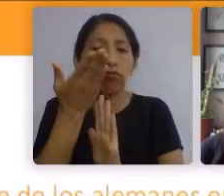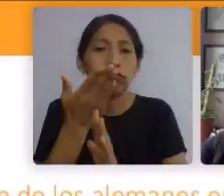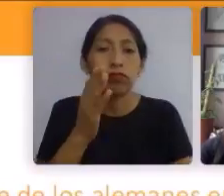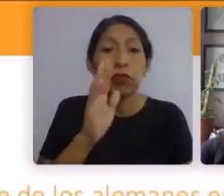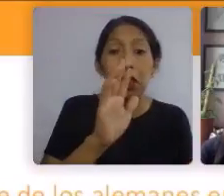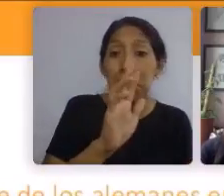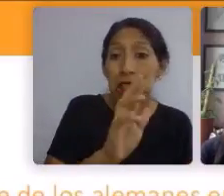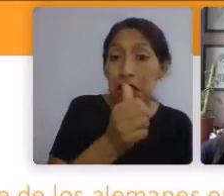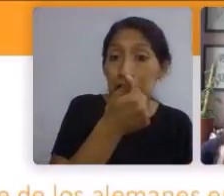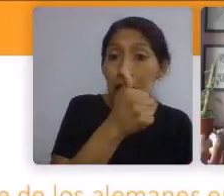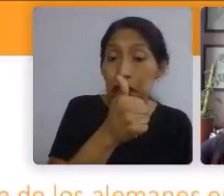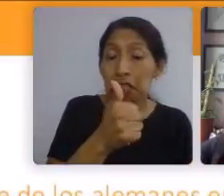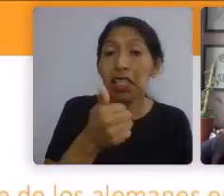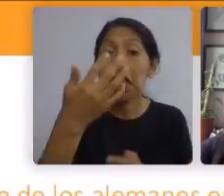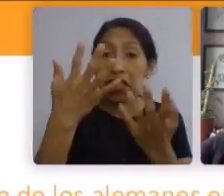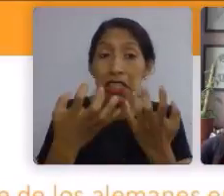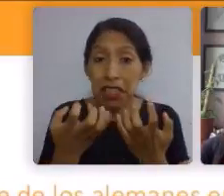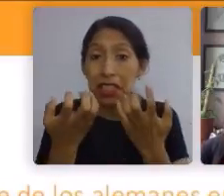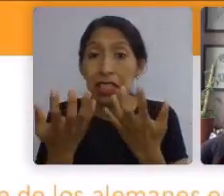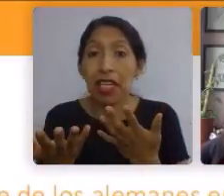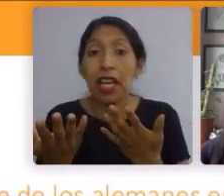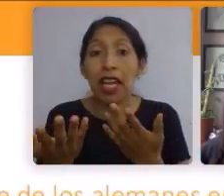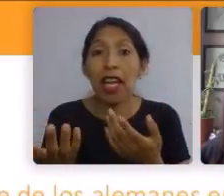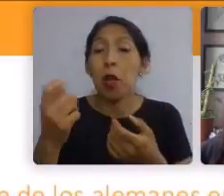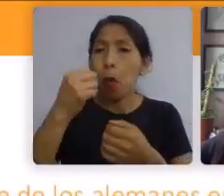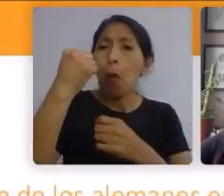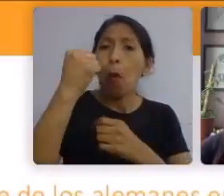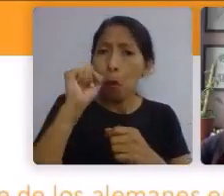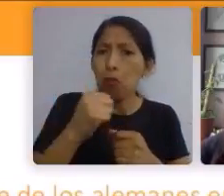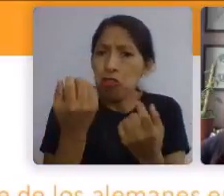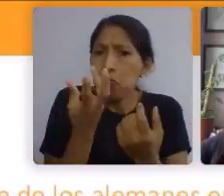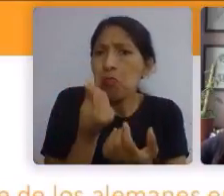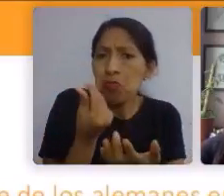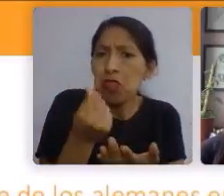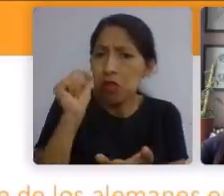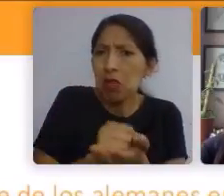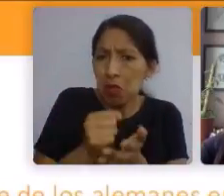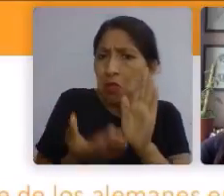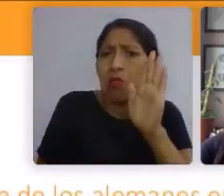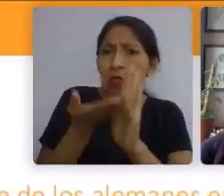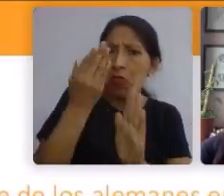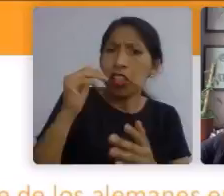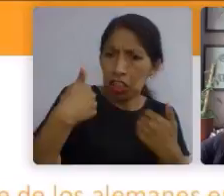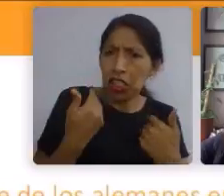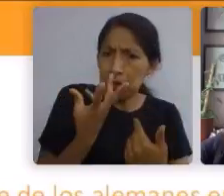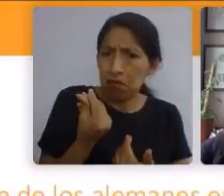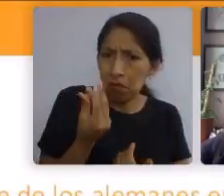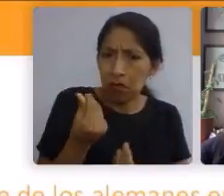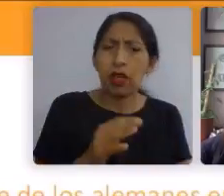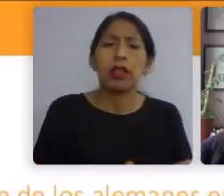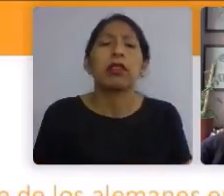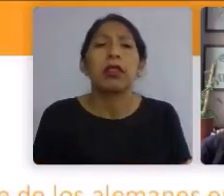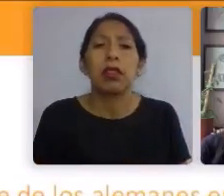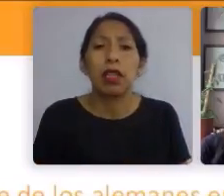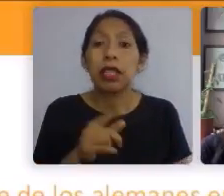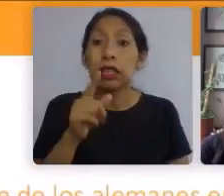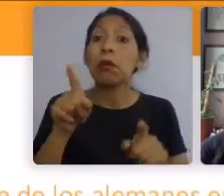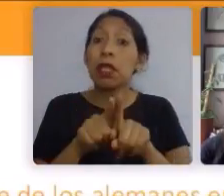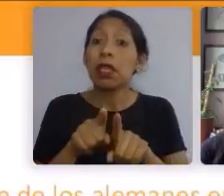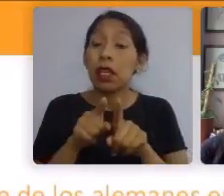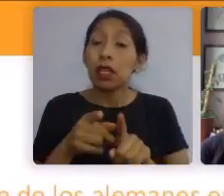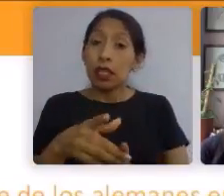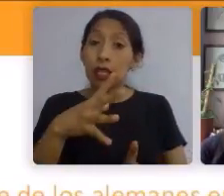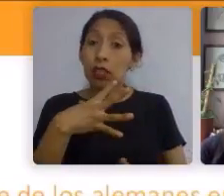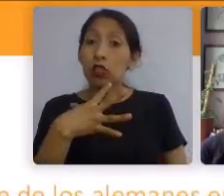10 son de segmentos de un poder adquisitivo alto. Otro tema interesante aquí es la edad que tendrían